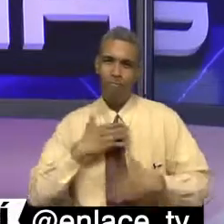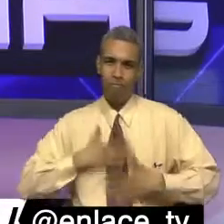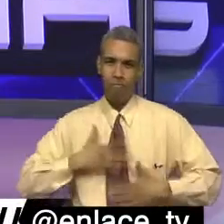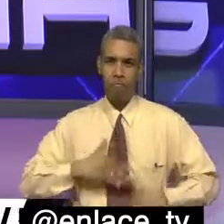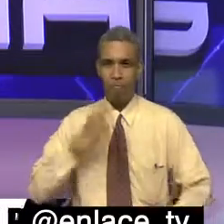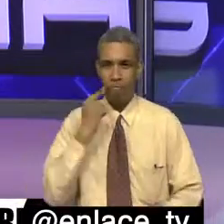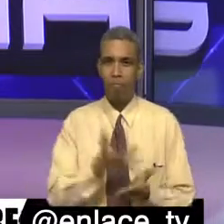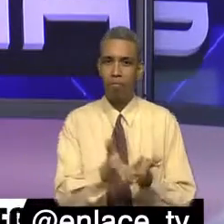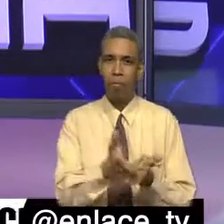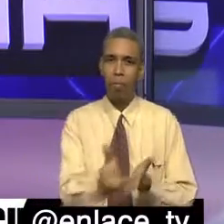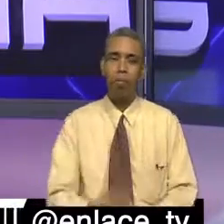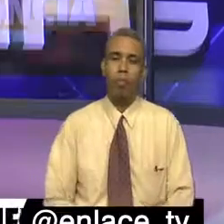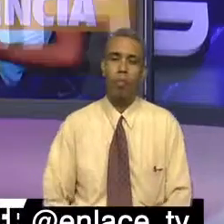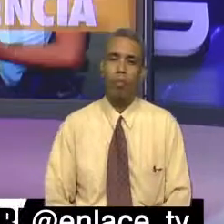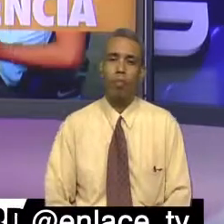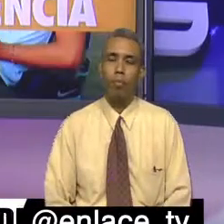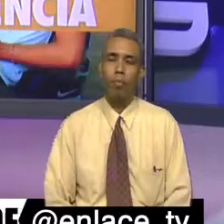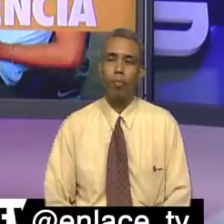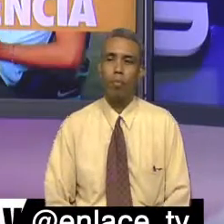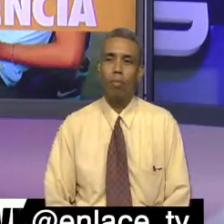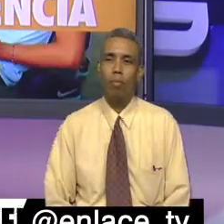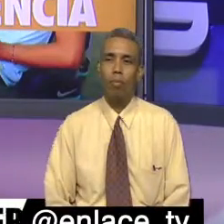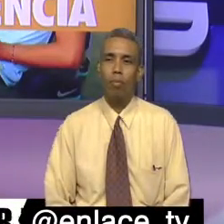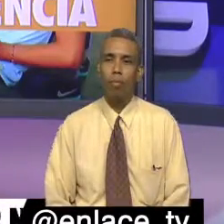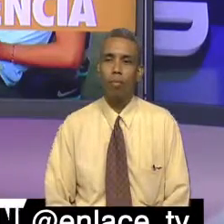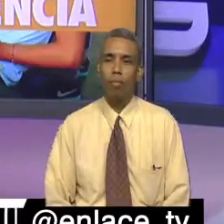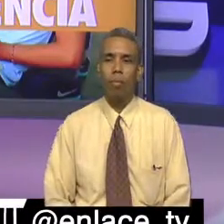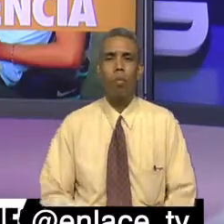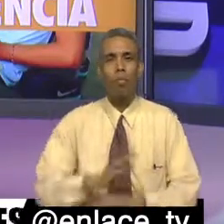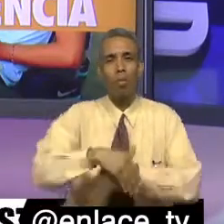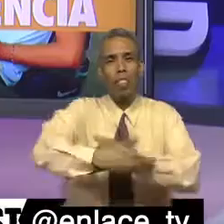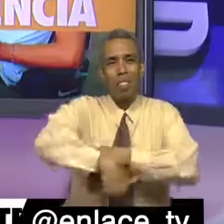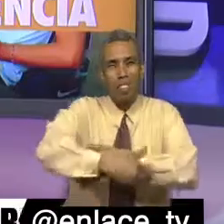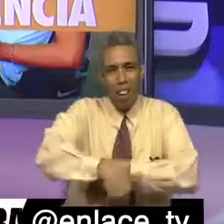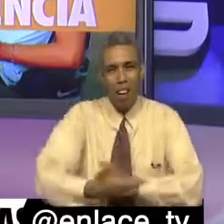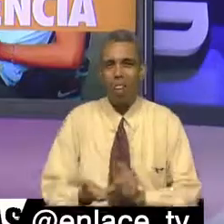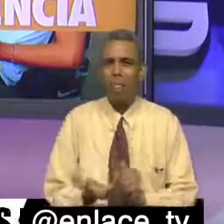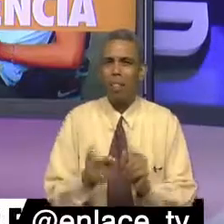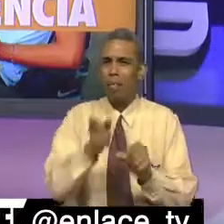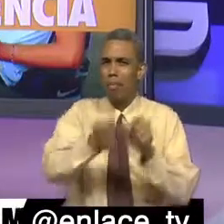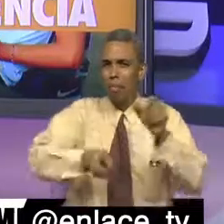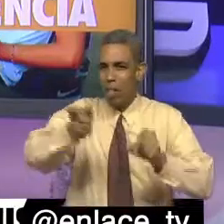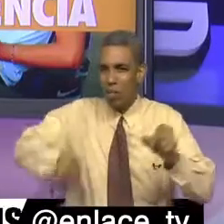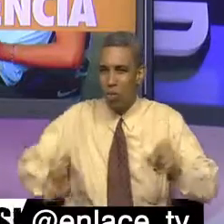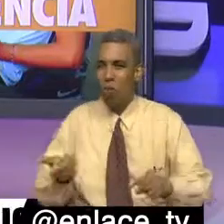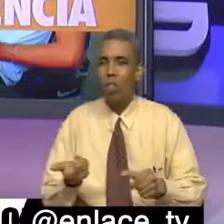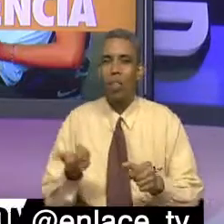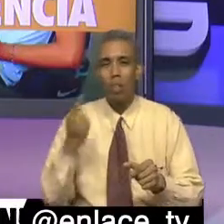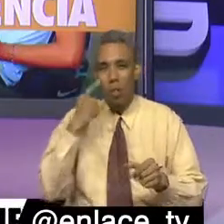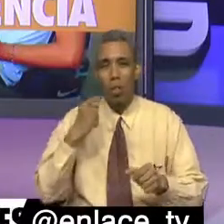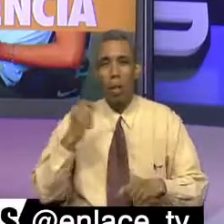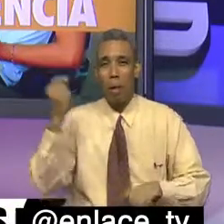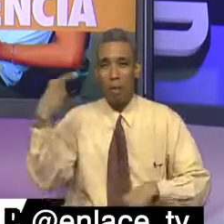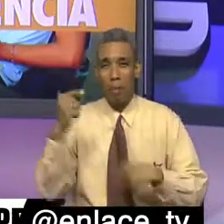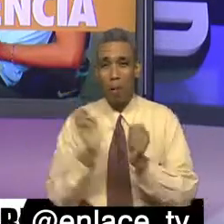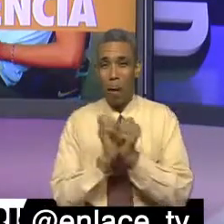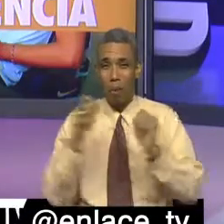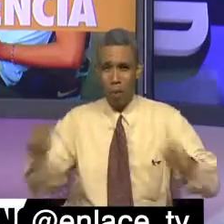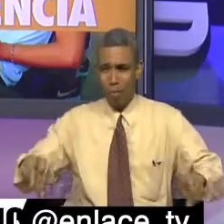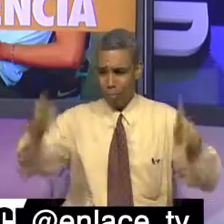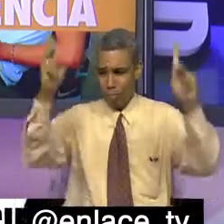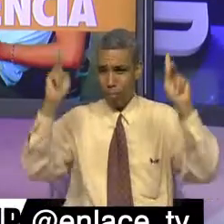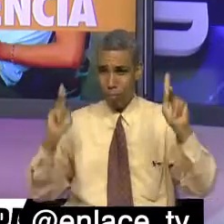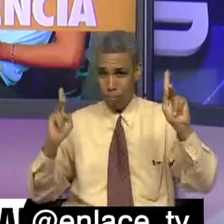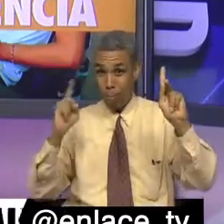Se desarrolló una masiva jornada de atención a habitantes de calle que se encuentran asentados abajo del puente elevado. Fue una actividad